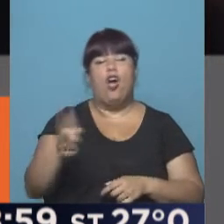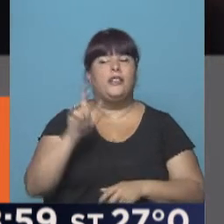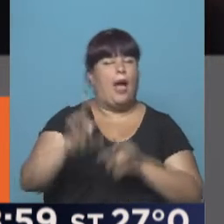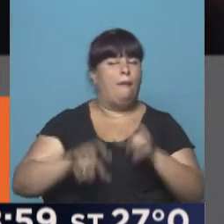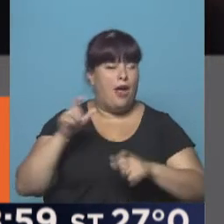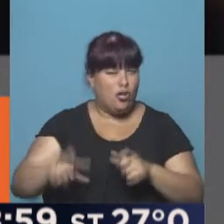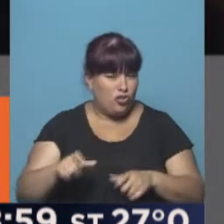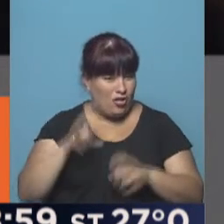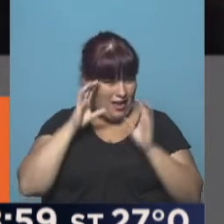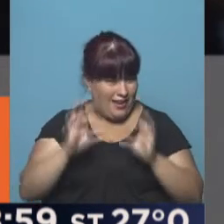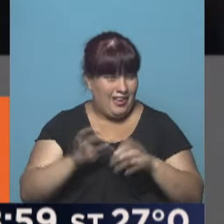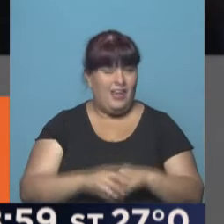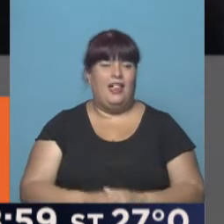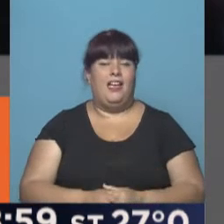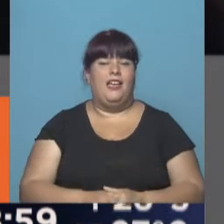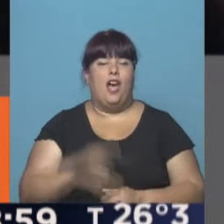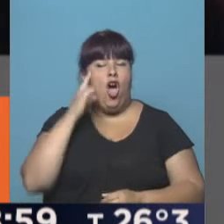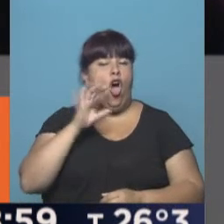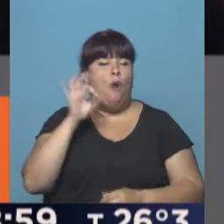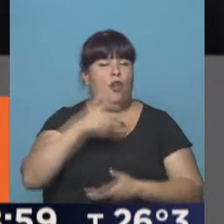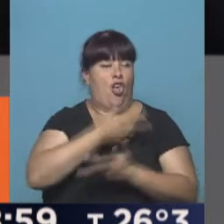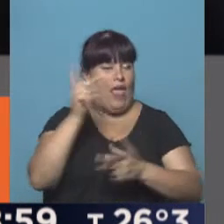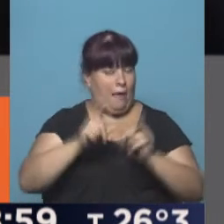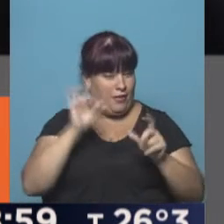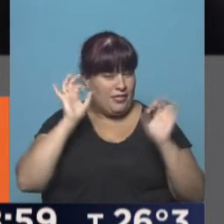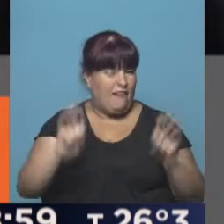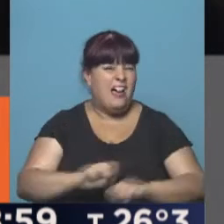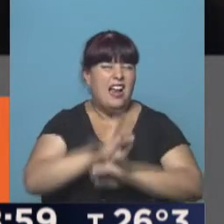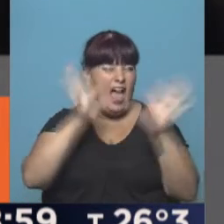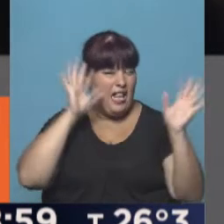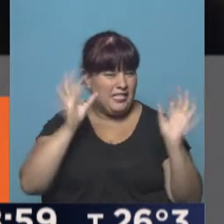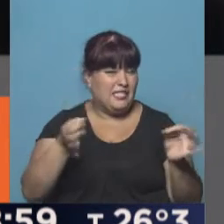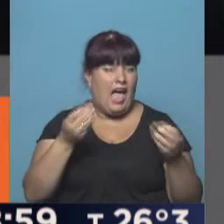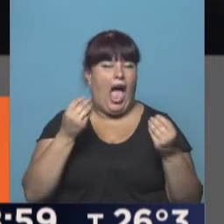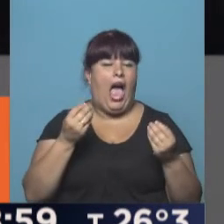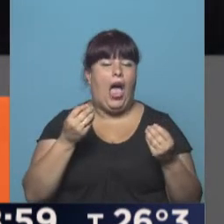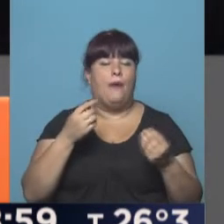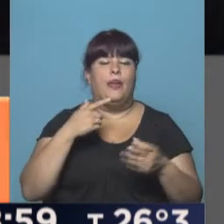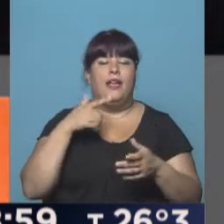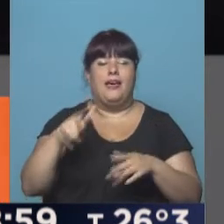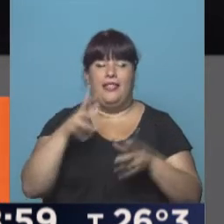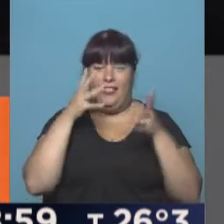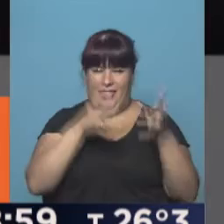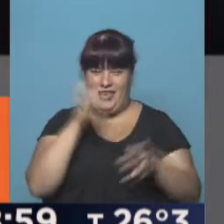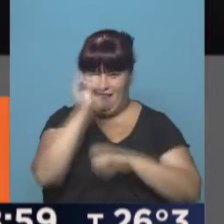personas. Recuerde que la opinión pública conoció en detalle las circunstancias de ese ataque,